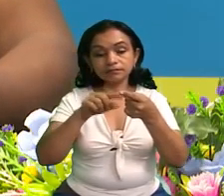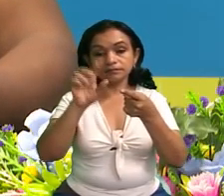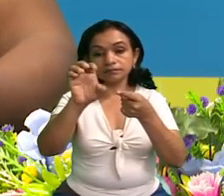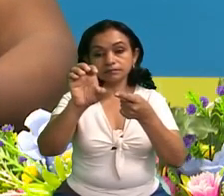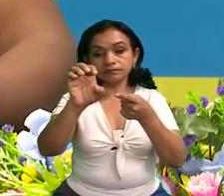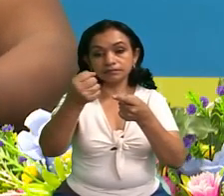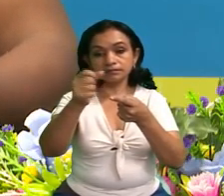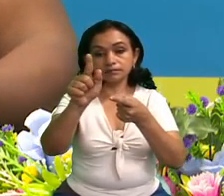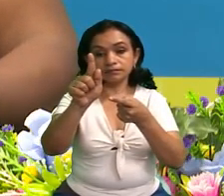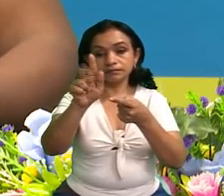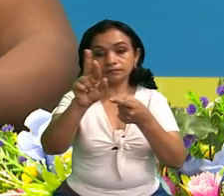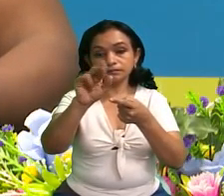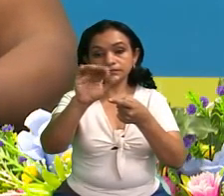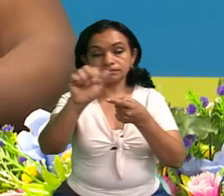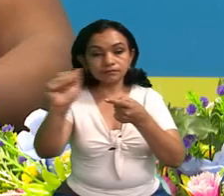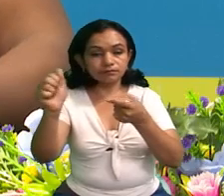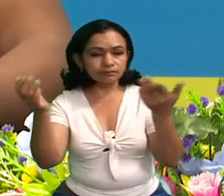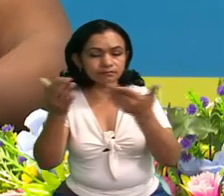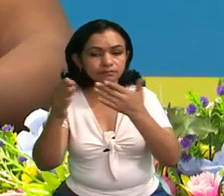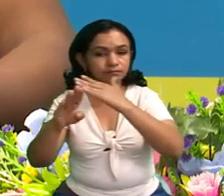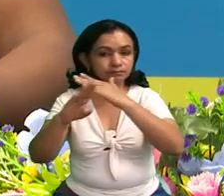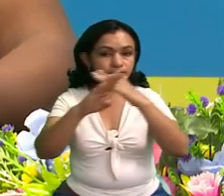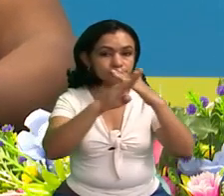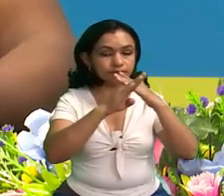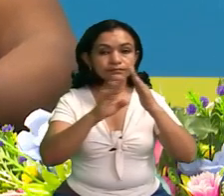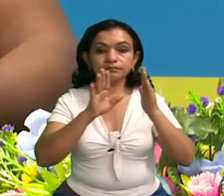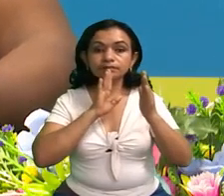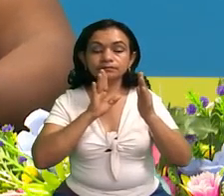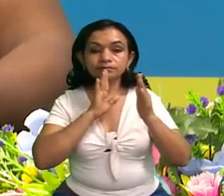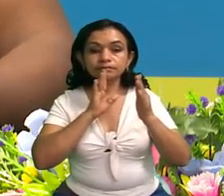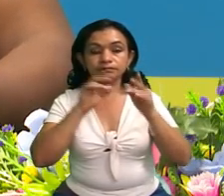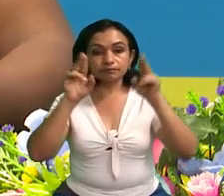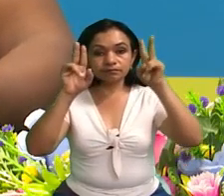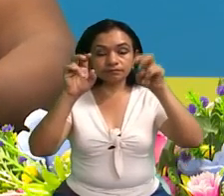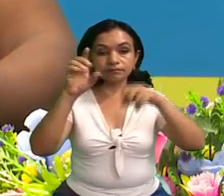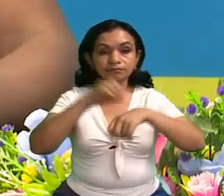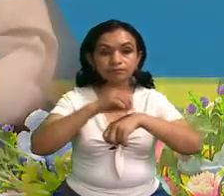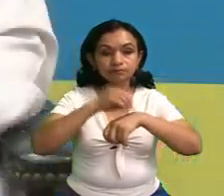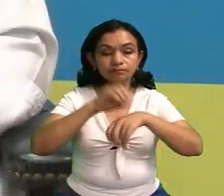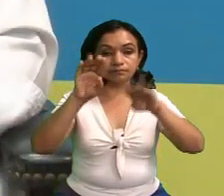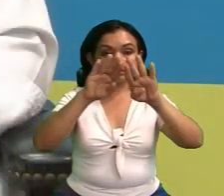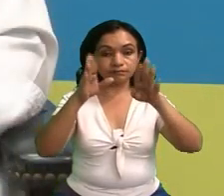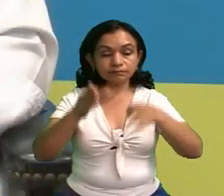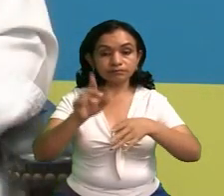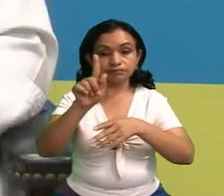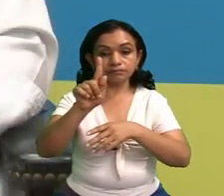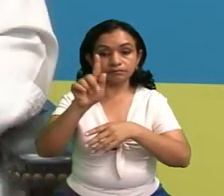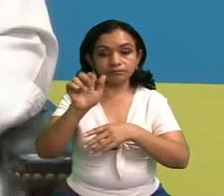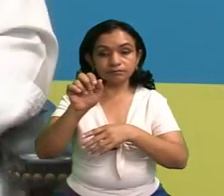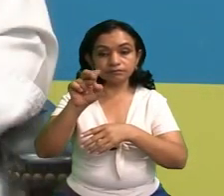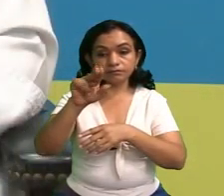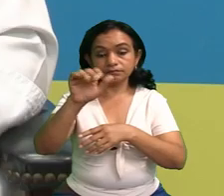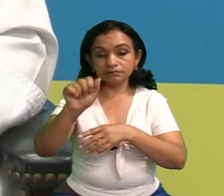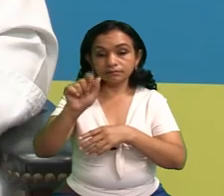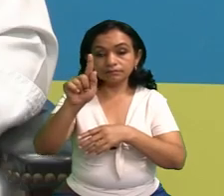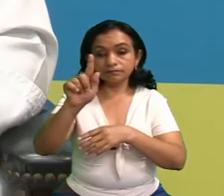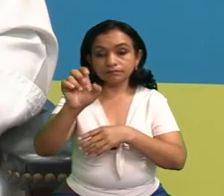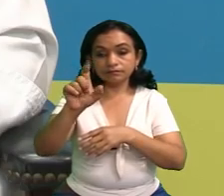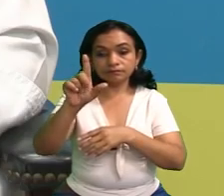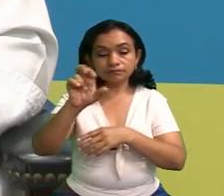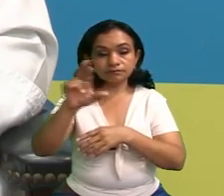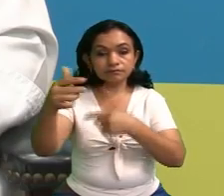podemos evitar. Para conversar, estamos conversando con este tema con la doctora Tania Teller, quien es parte